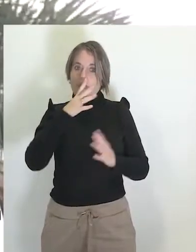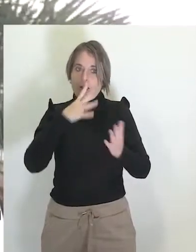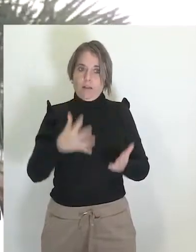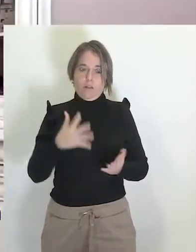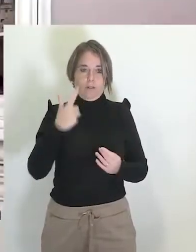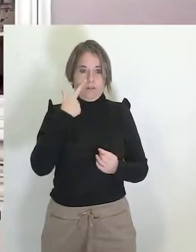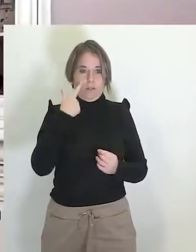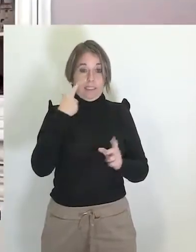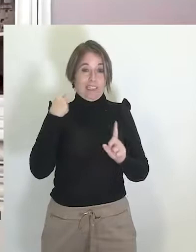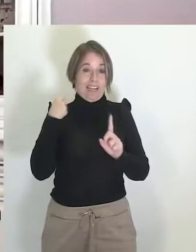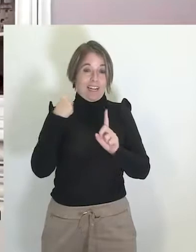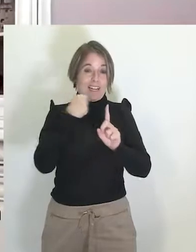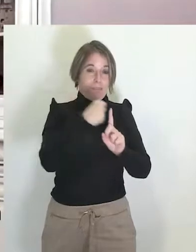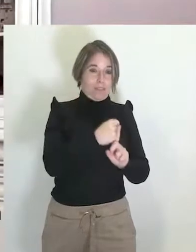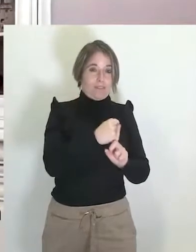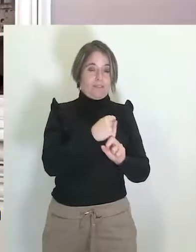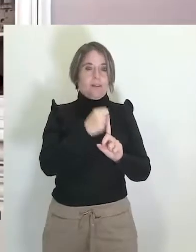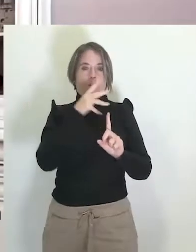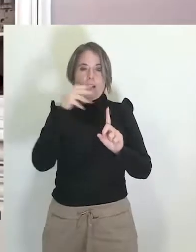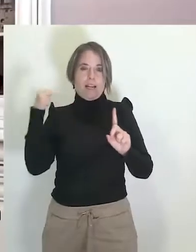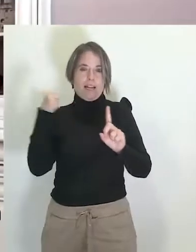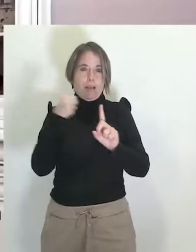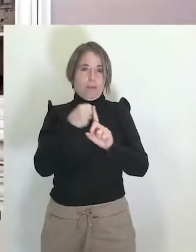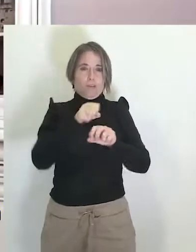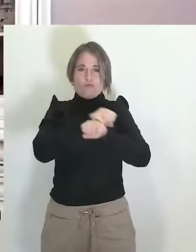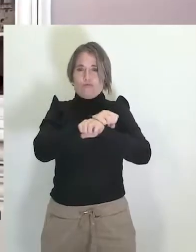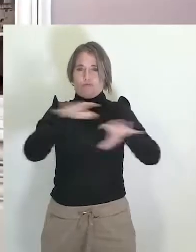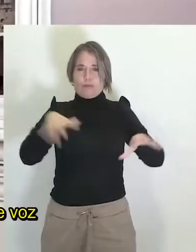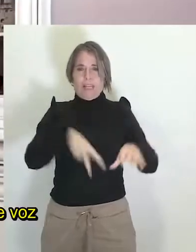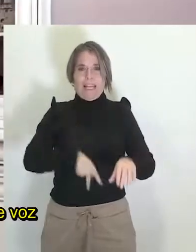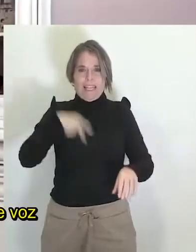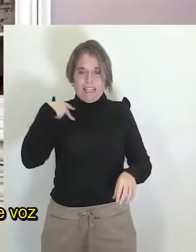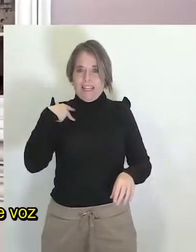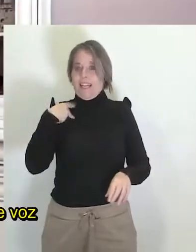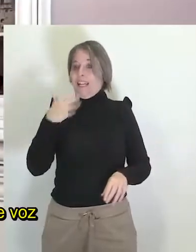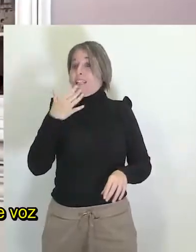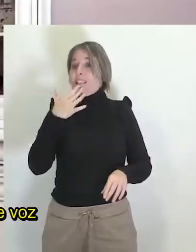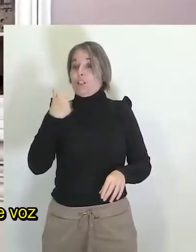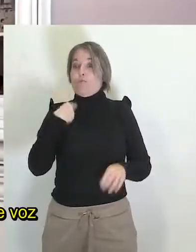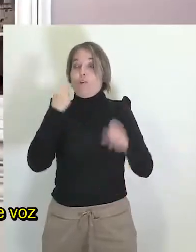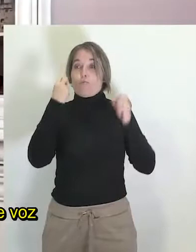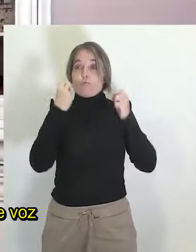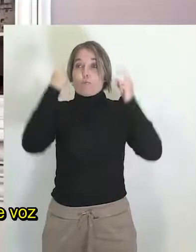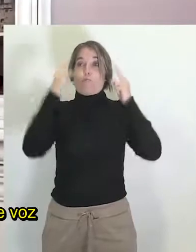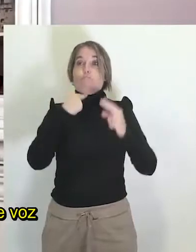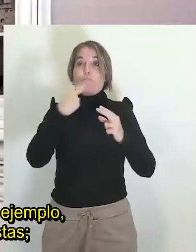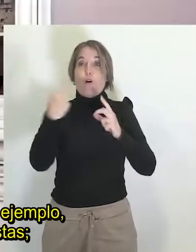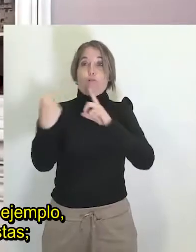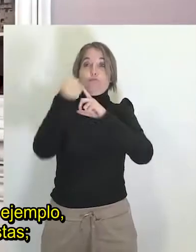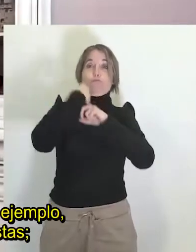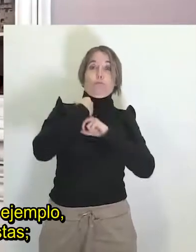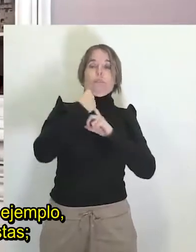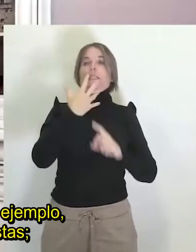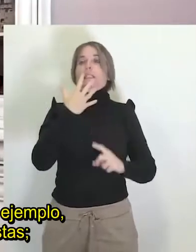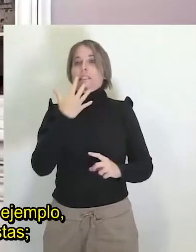cuando ahora la represión está tan extendida, cuando cualquier alzamiento de voz está perseguido, cuando